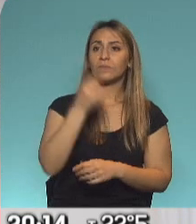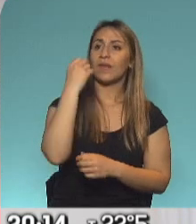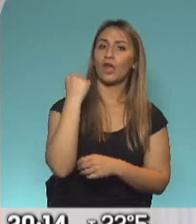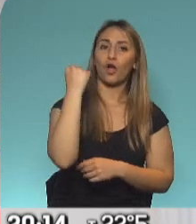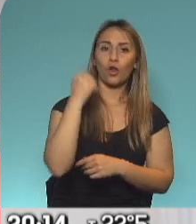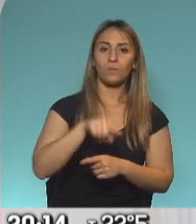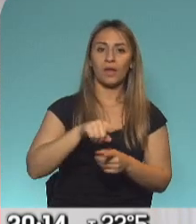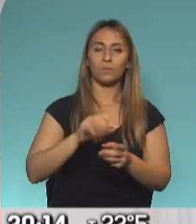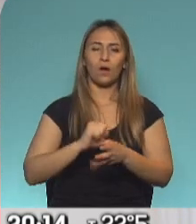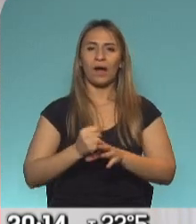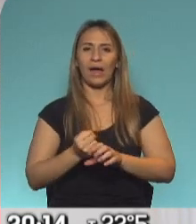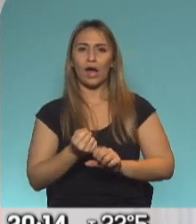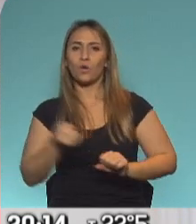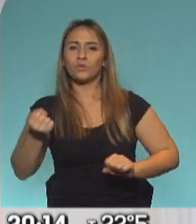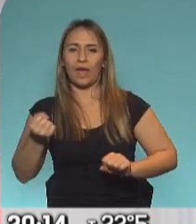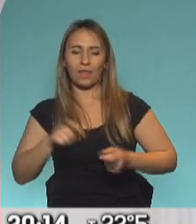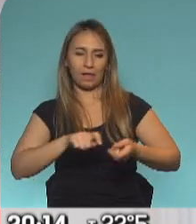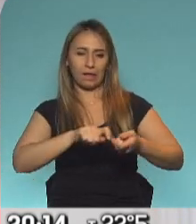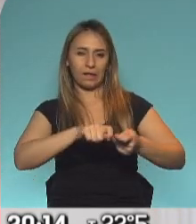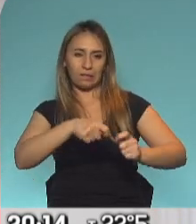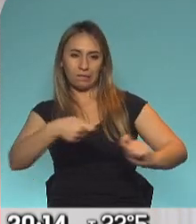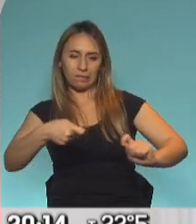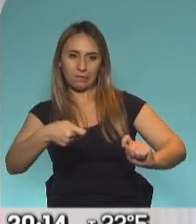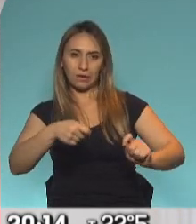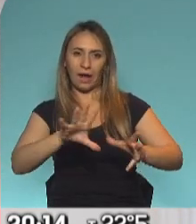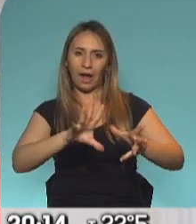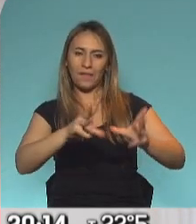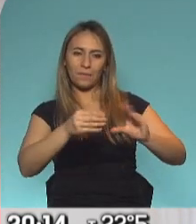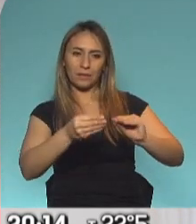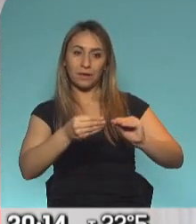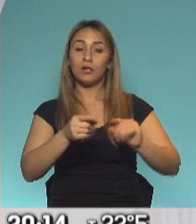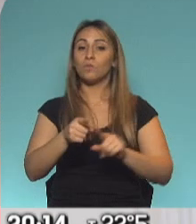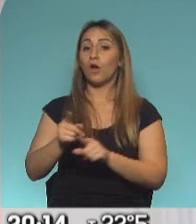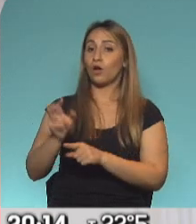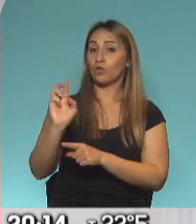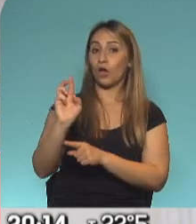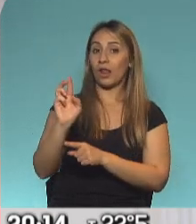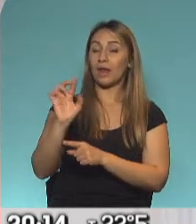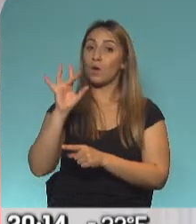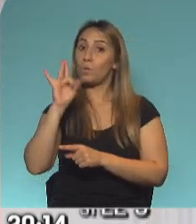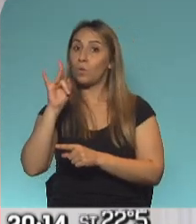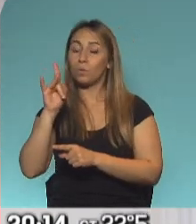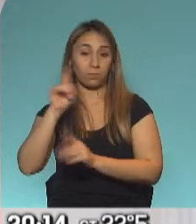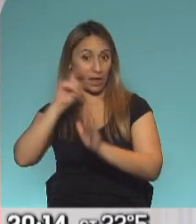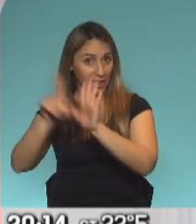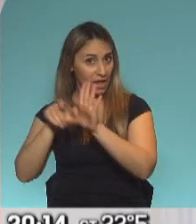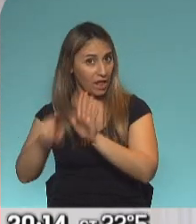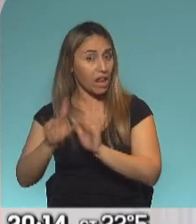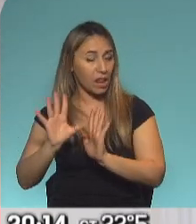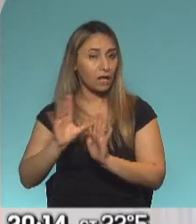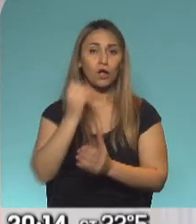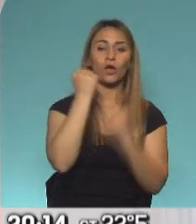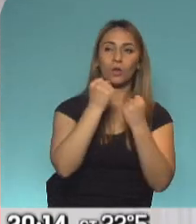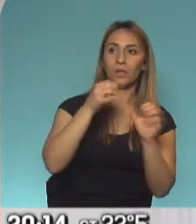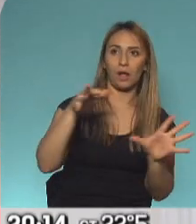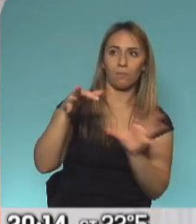estaba ajustando, ya estaba ajustada al tipo de cambio paralelo, al tipo de cambio ilegal, al dólar blue. Entonces, que si